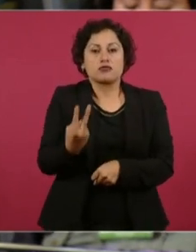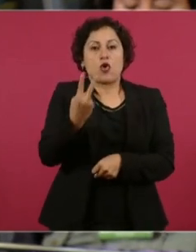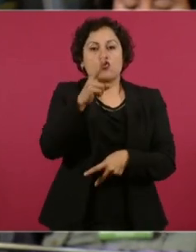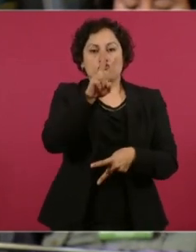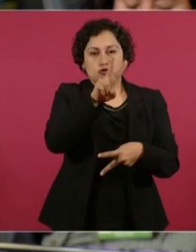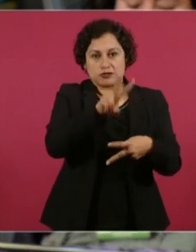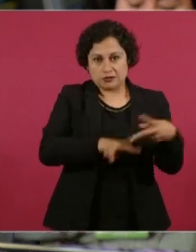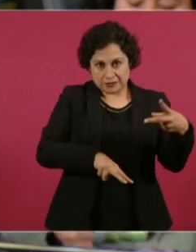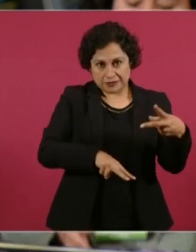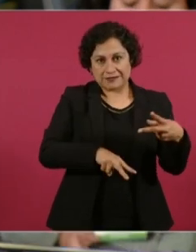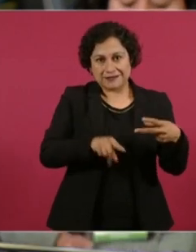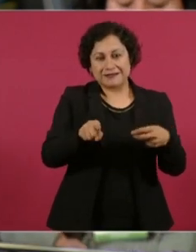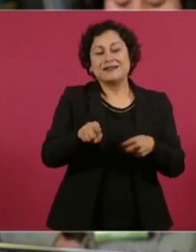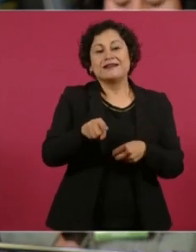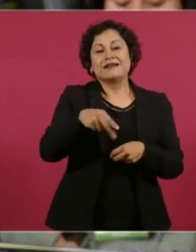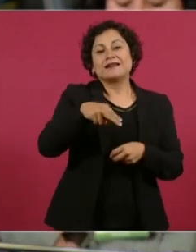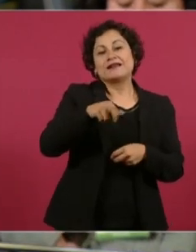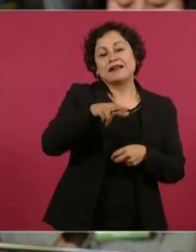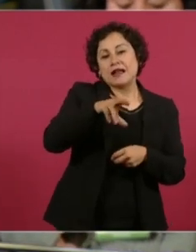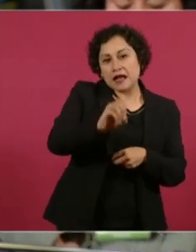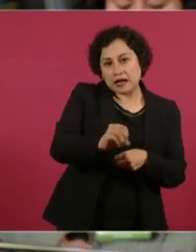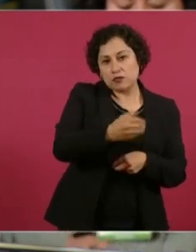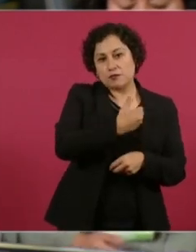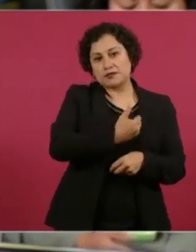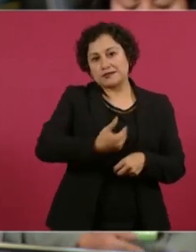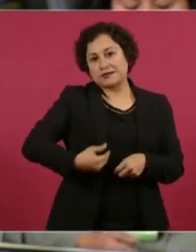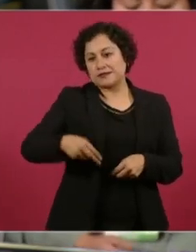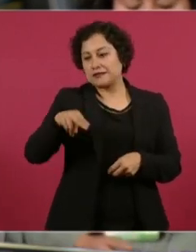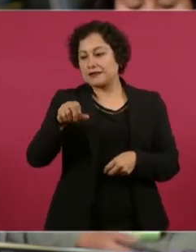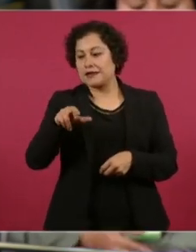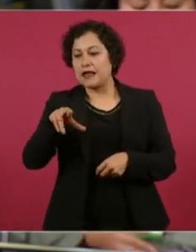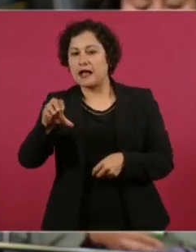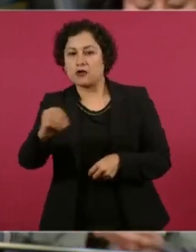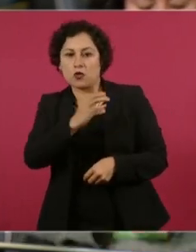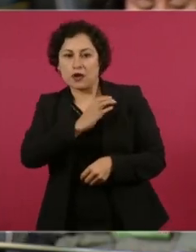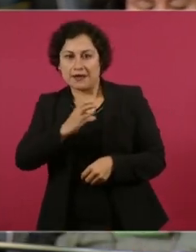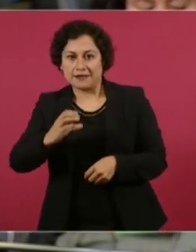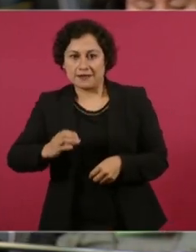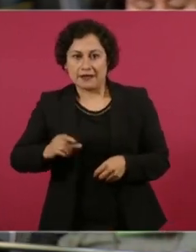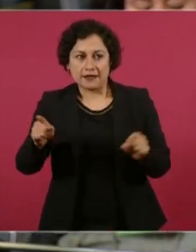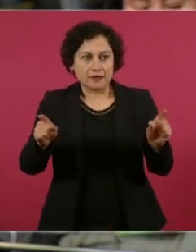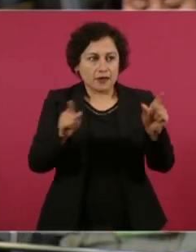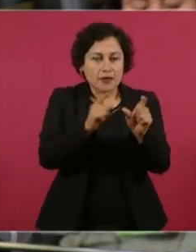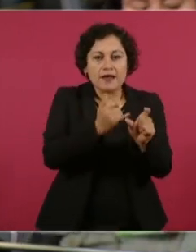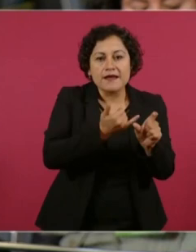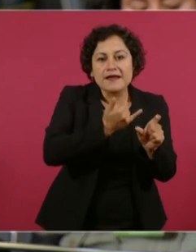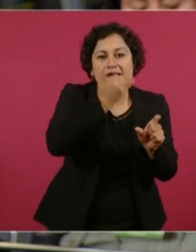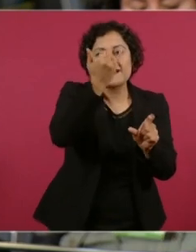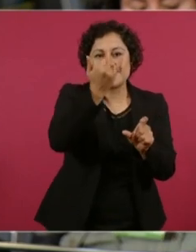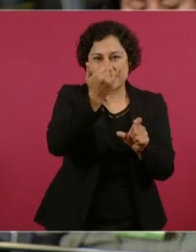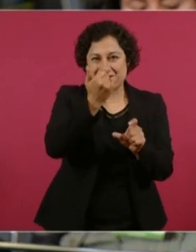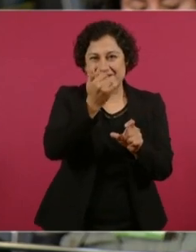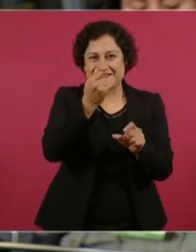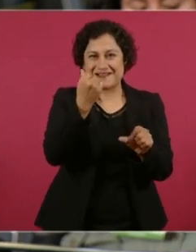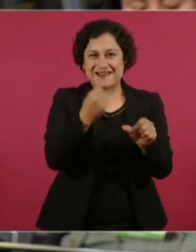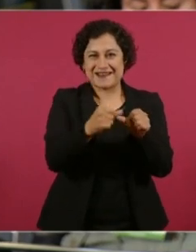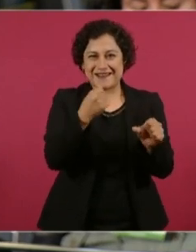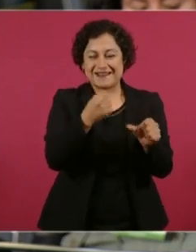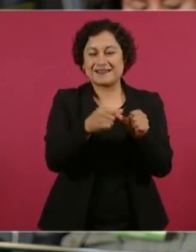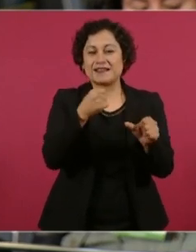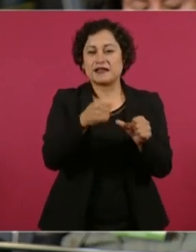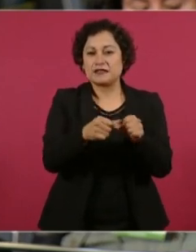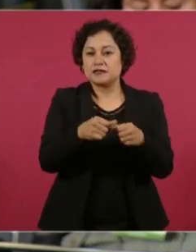de narcopresidente y narcocandidata, con el error de ortografía, que hasta en ese